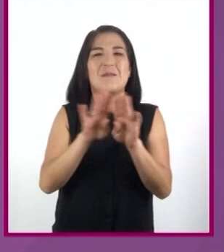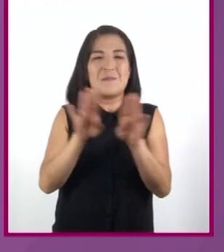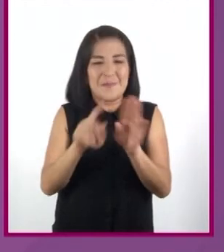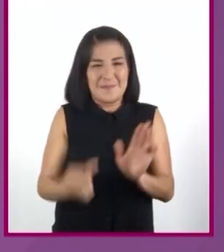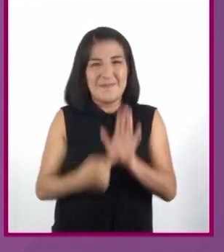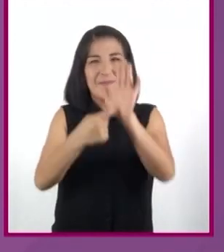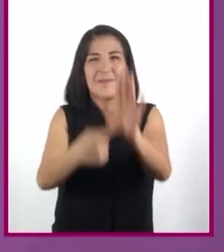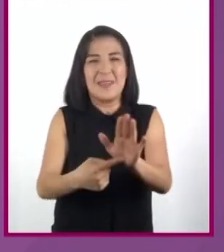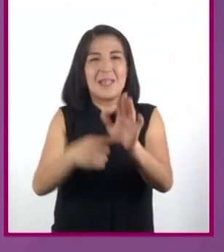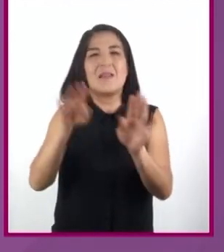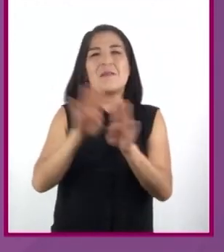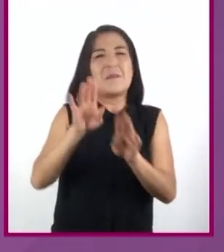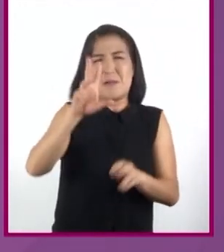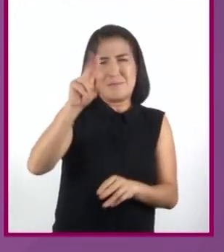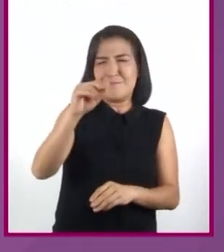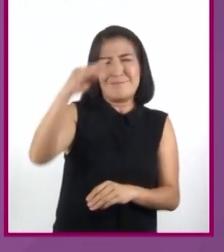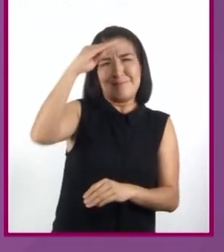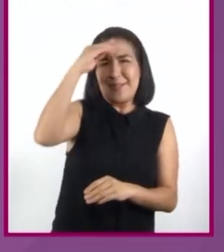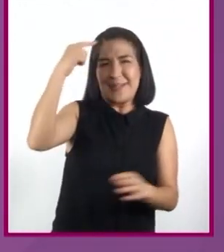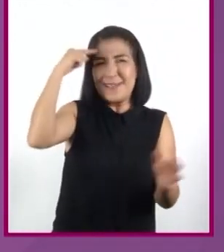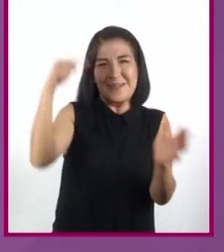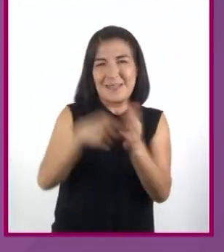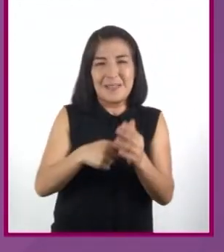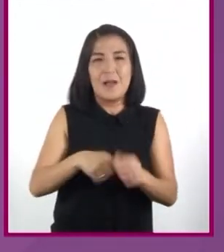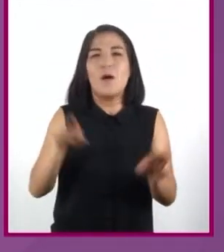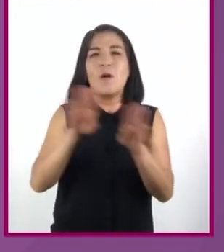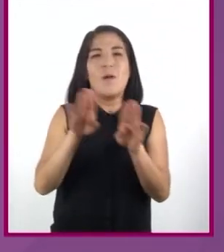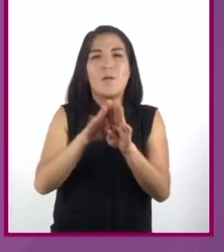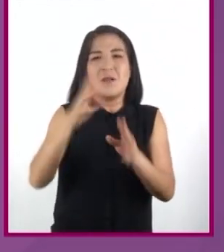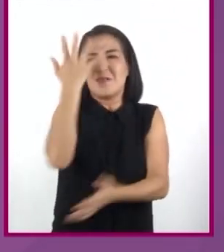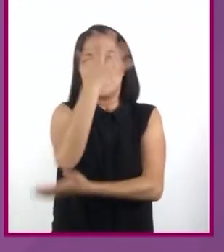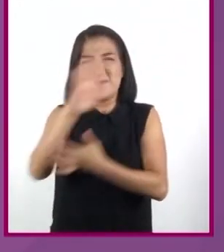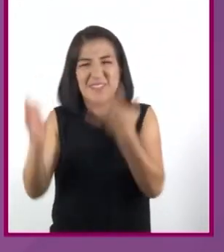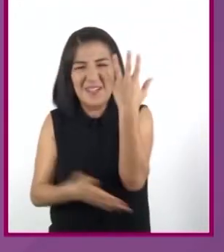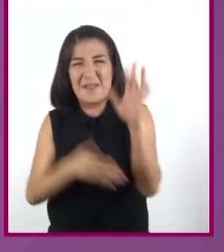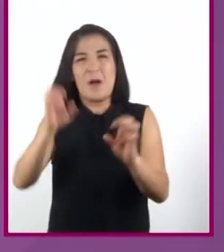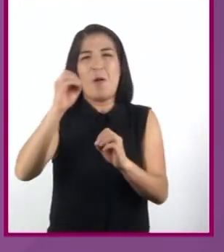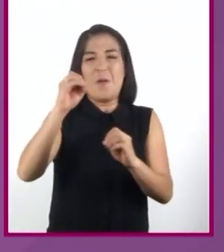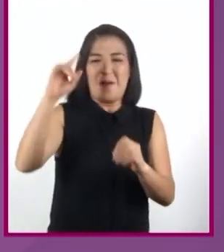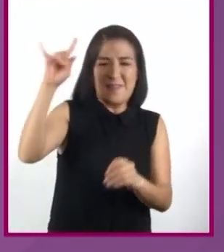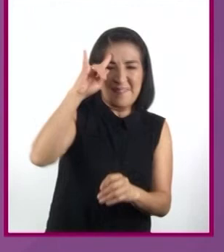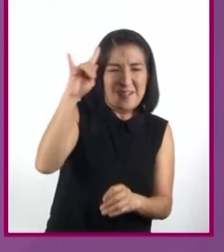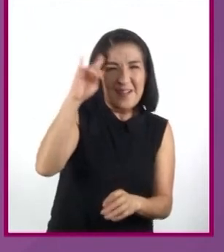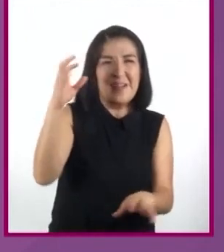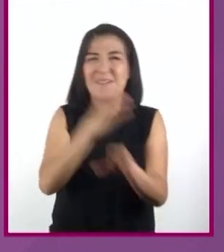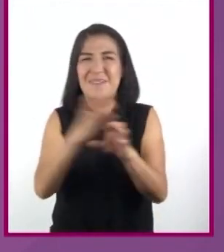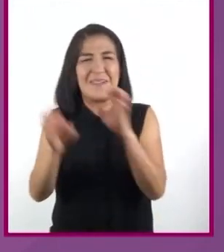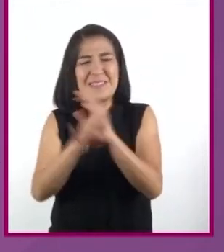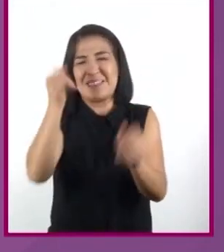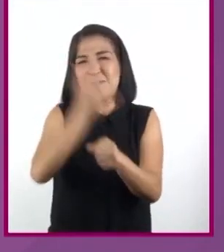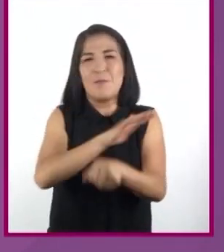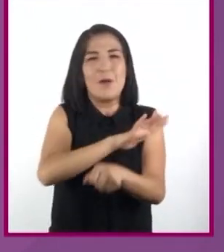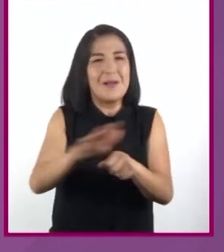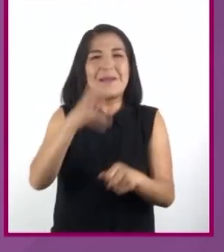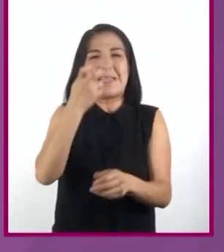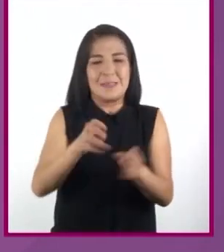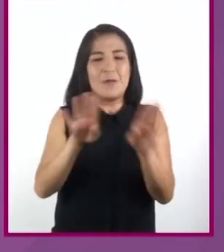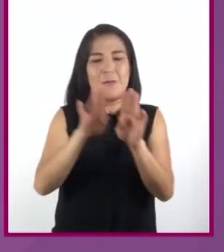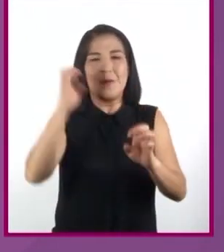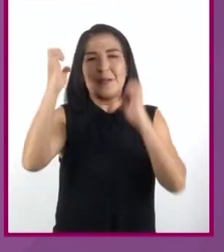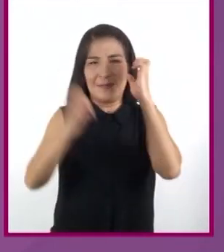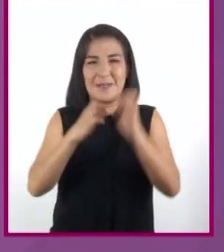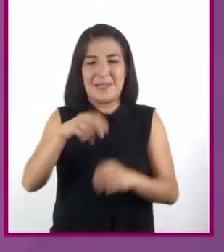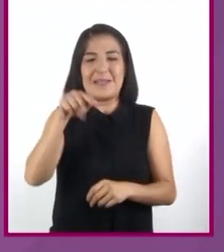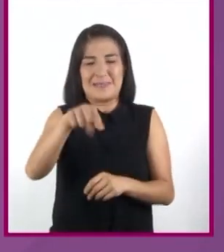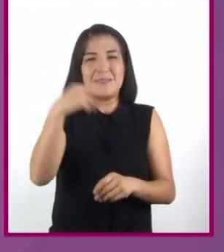en el mundo racional. Los elementos sobrenaturales irrumpen comúnmente en ambientes urbanos. Uno de sus exponentes